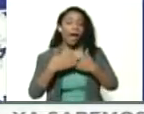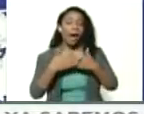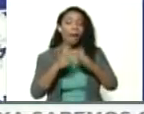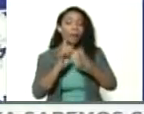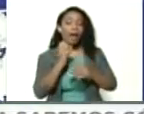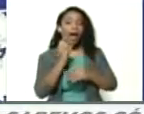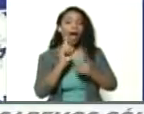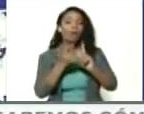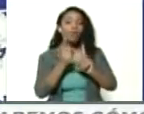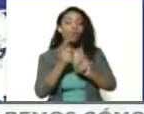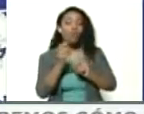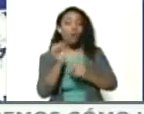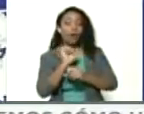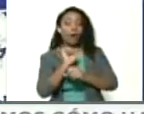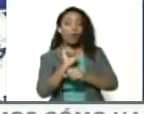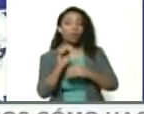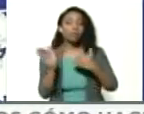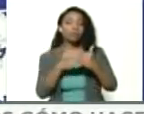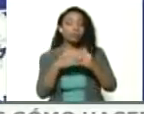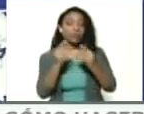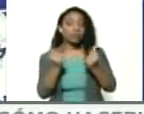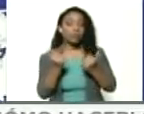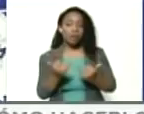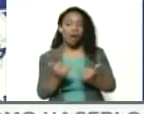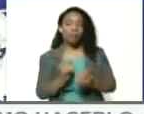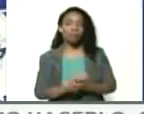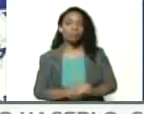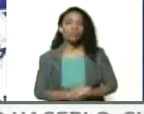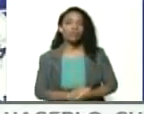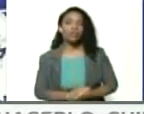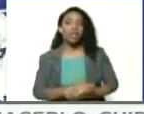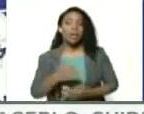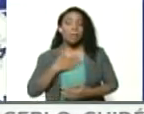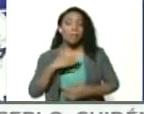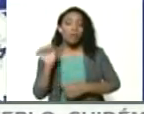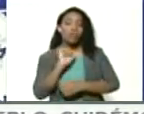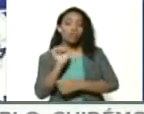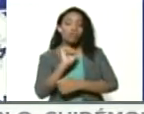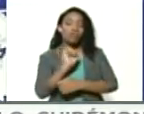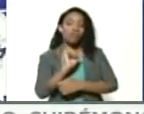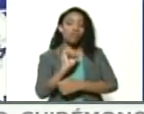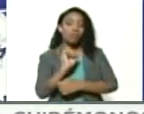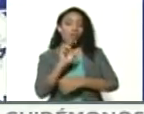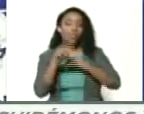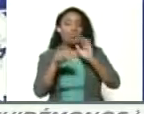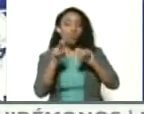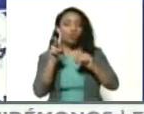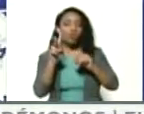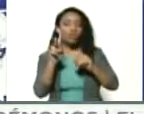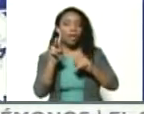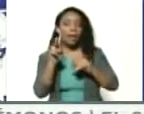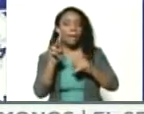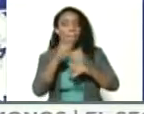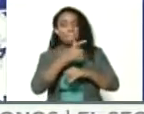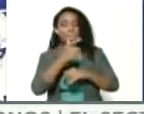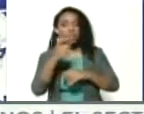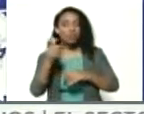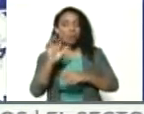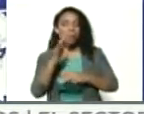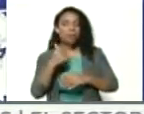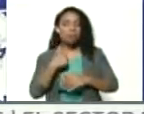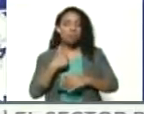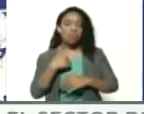cuantos carros, que ya debía cerrar de nuevo inmediatamente. A mi camioneta se subieron no menos de 12 personas y con nosotros éramos 15, dice